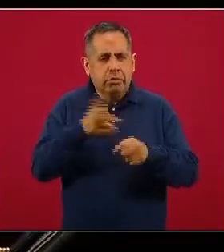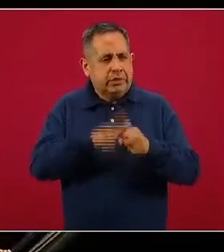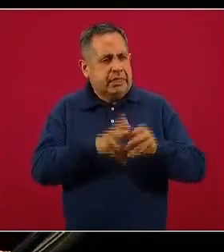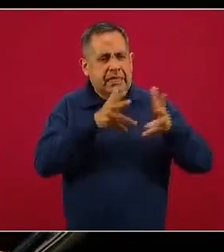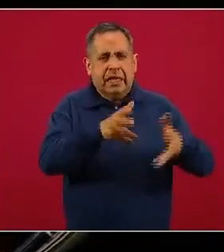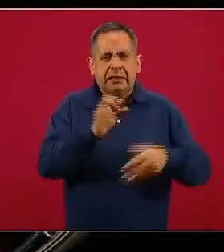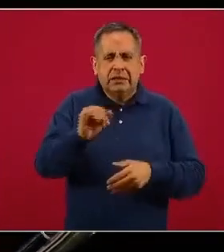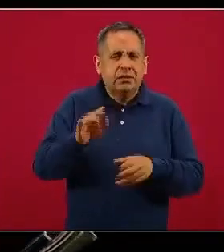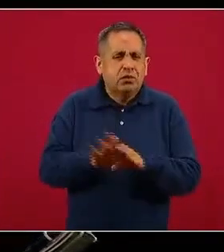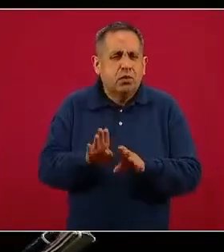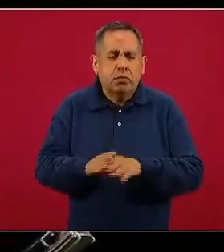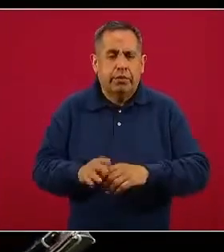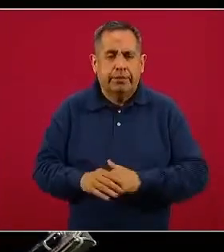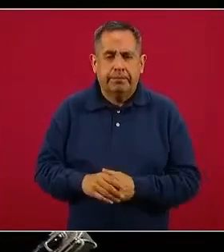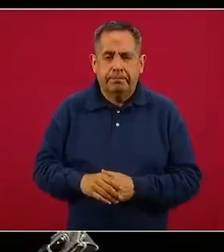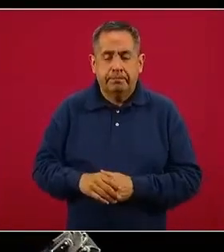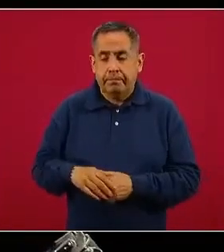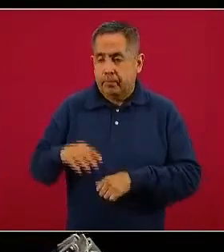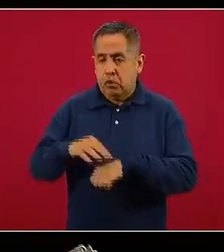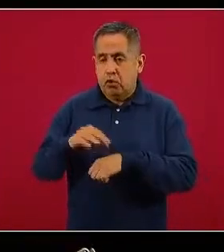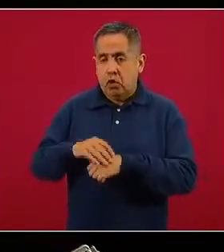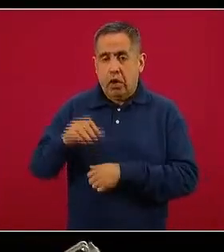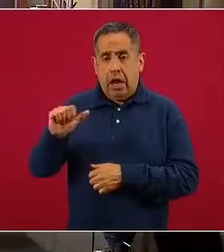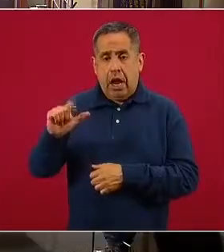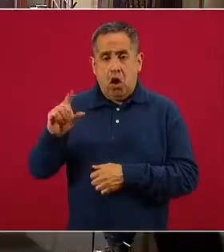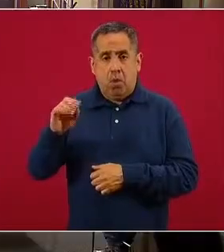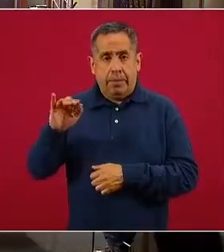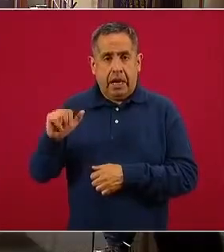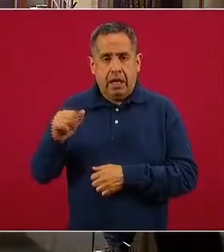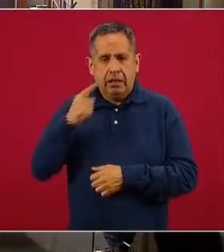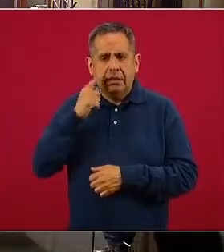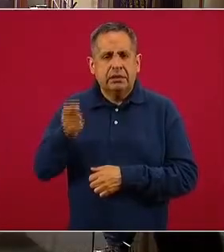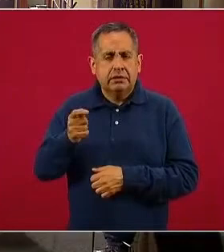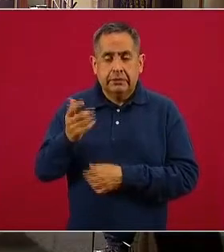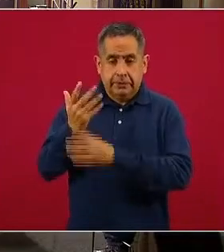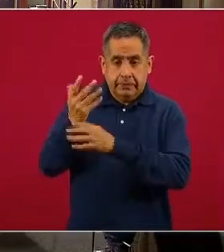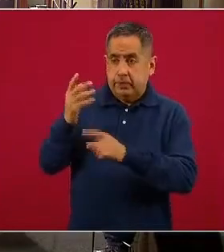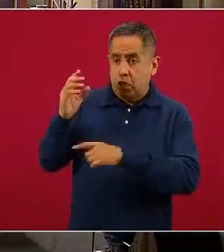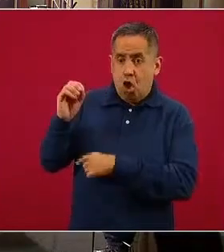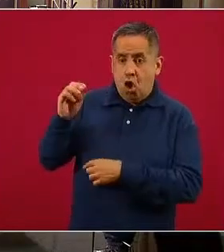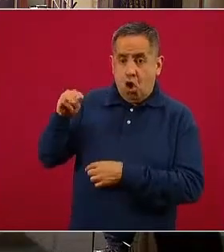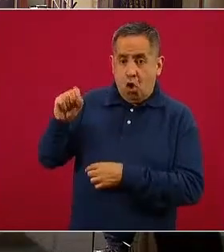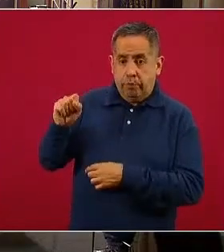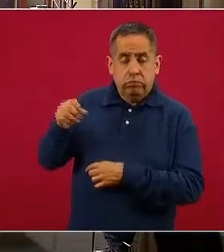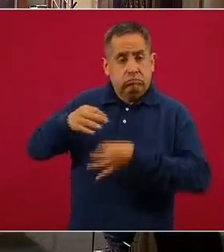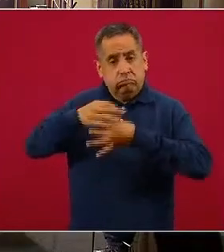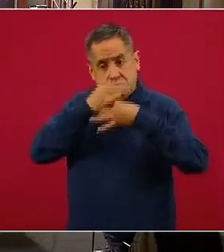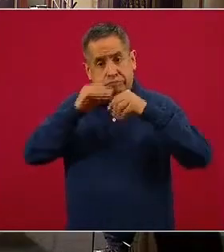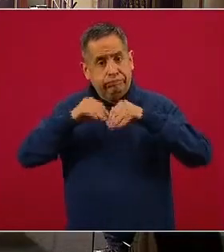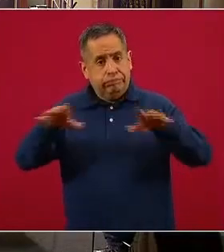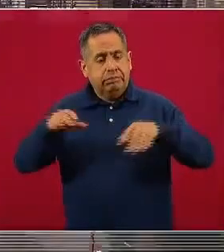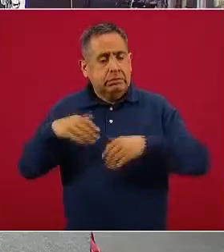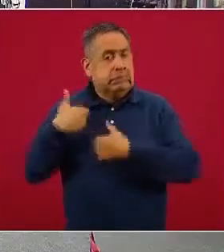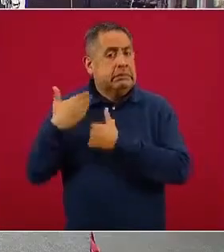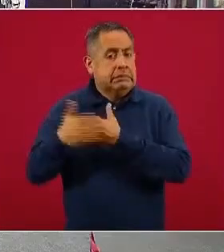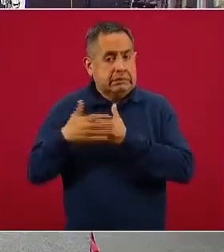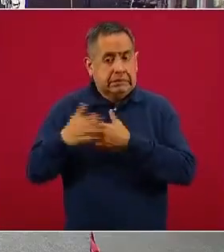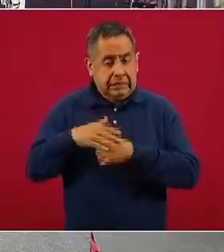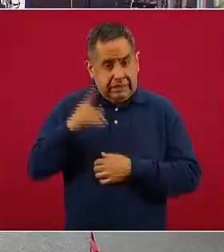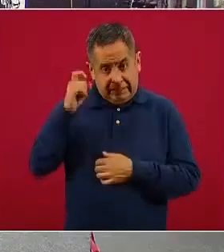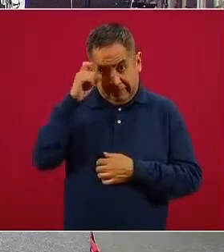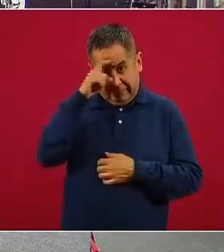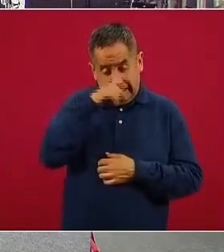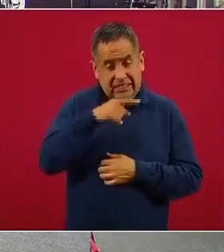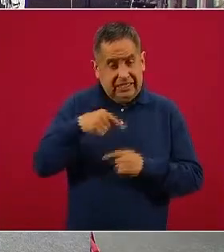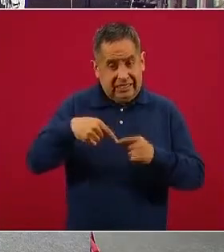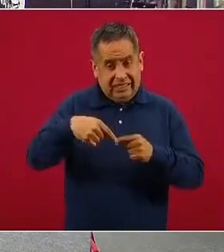COVID? Y para el doctor Alomía, si me permite, pues la OMS ha divulgado que viene una época muy dura para